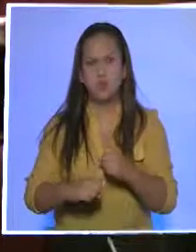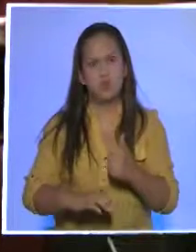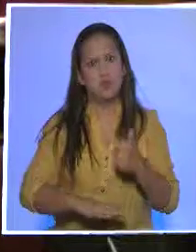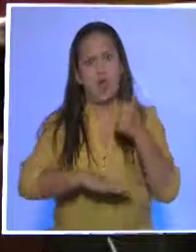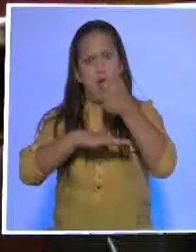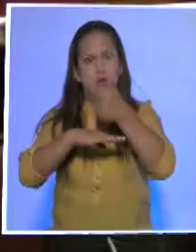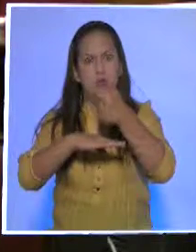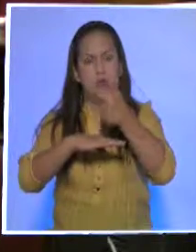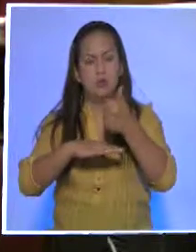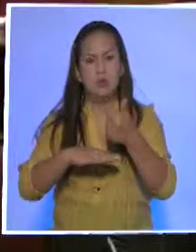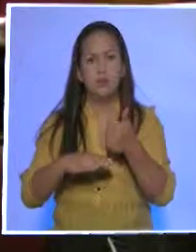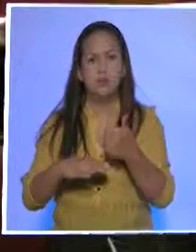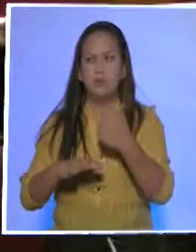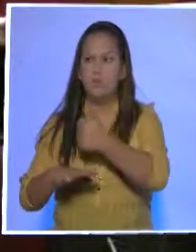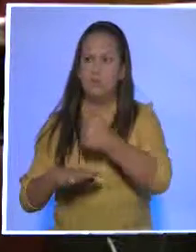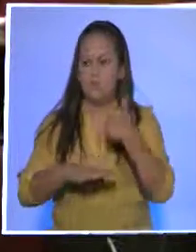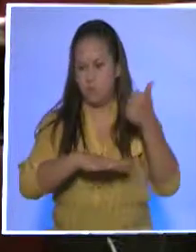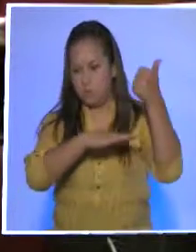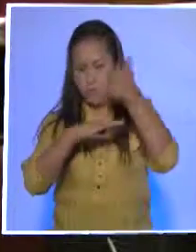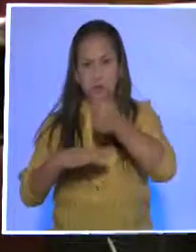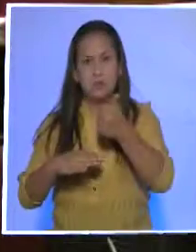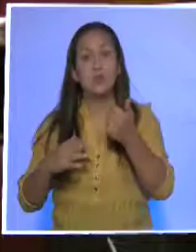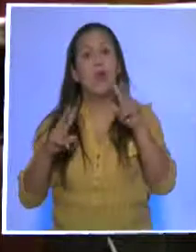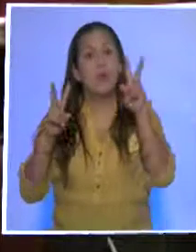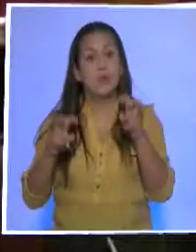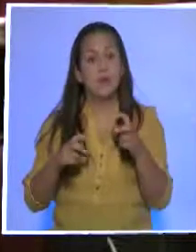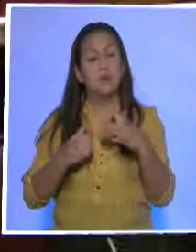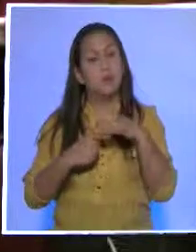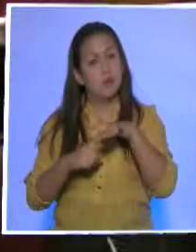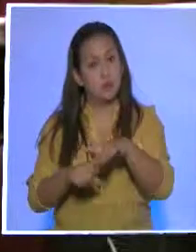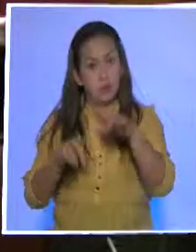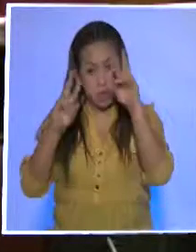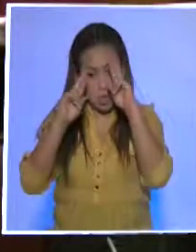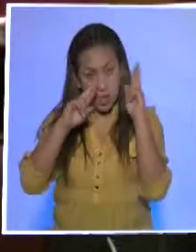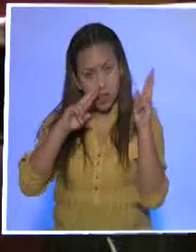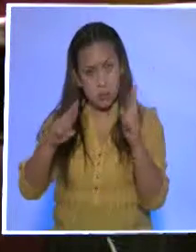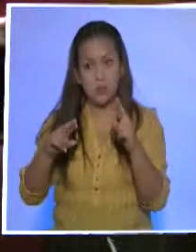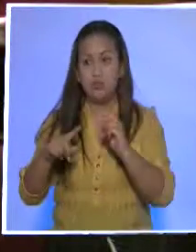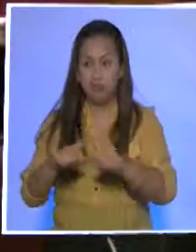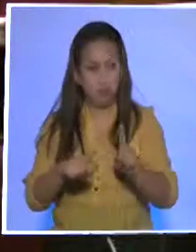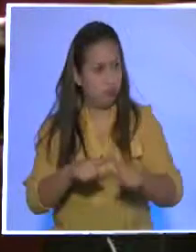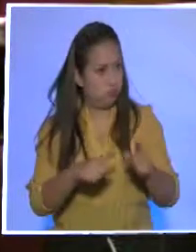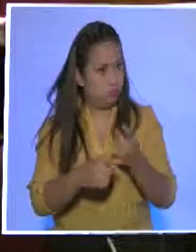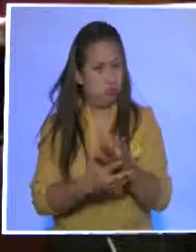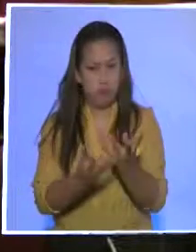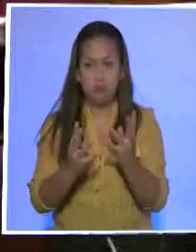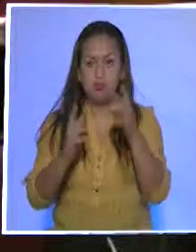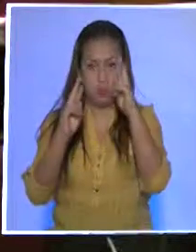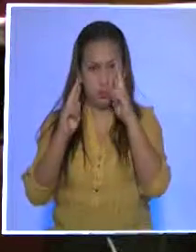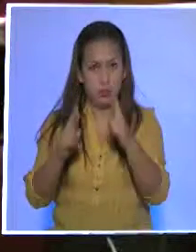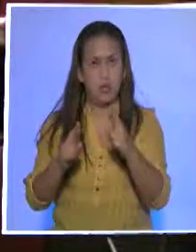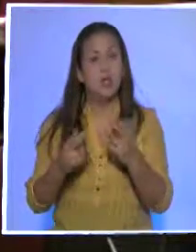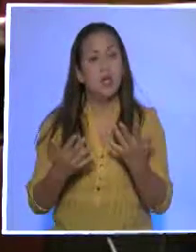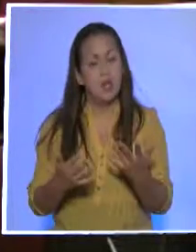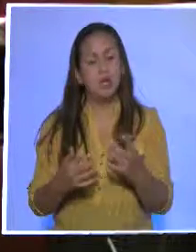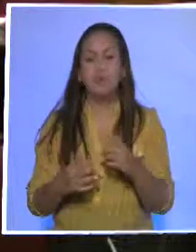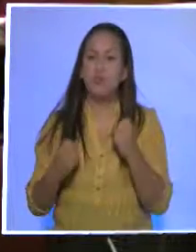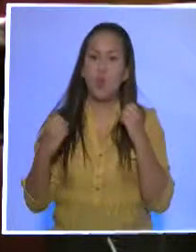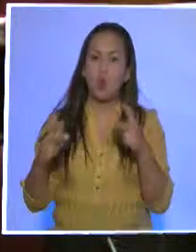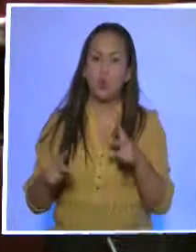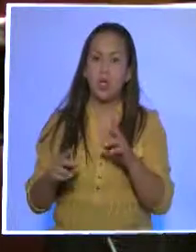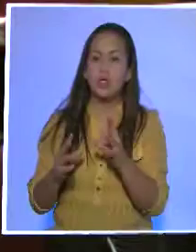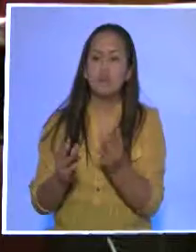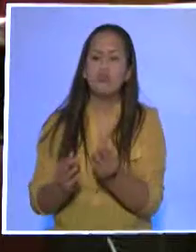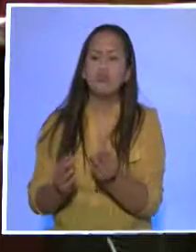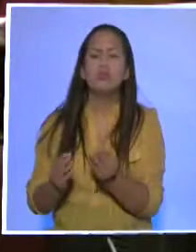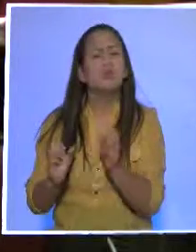2015 se evalúan temas como la inclusión el respeto a la diversidad y las oportunidades de progreso de las minorías este es